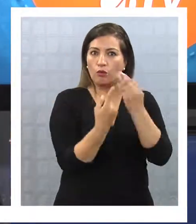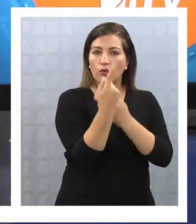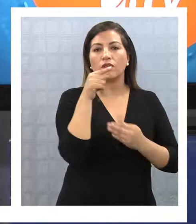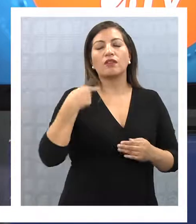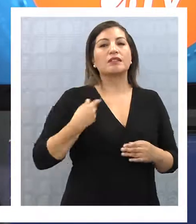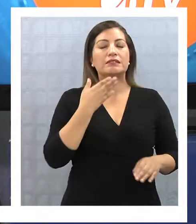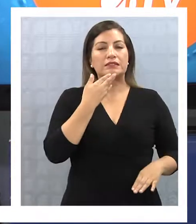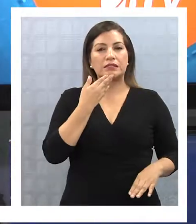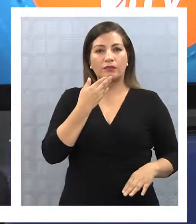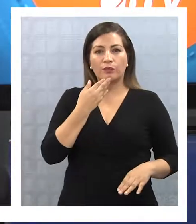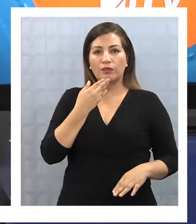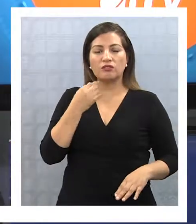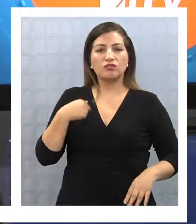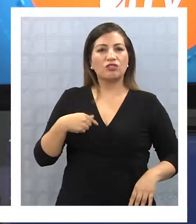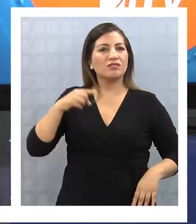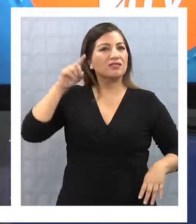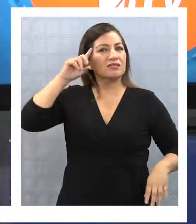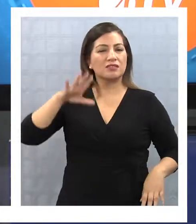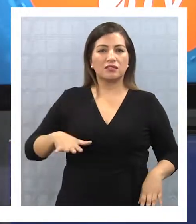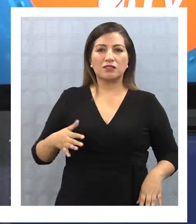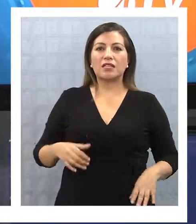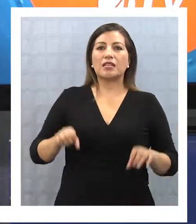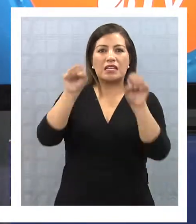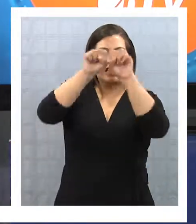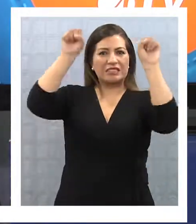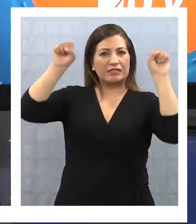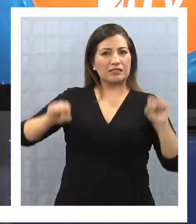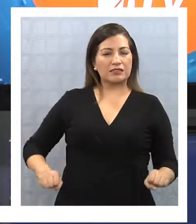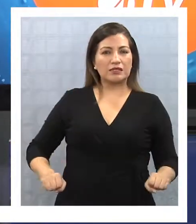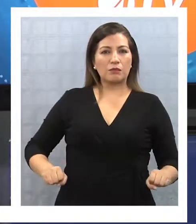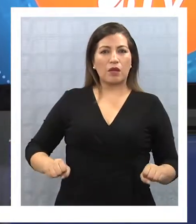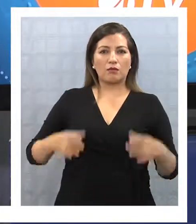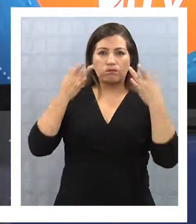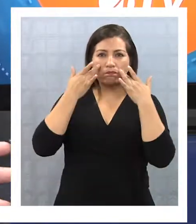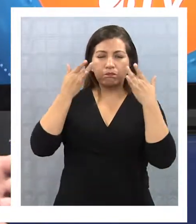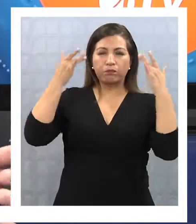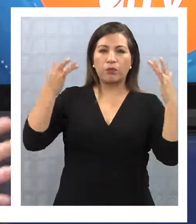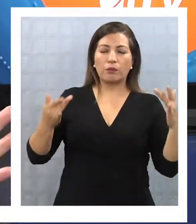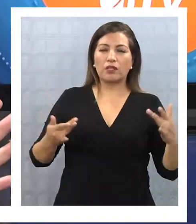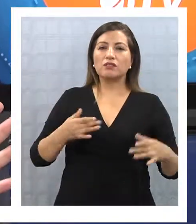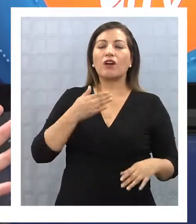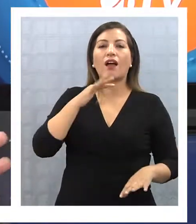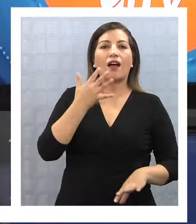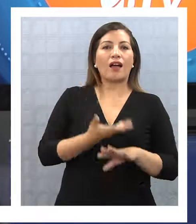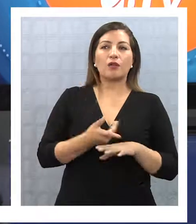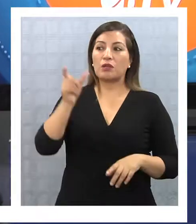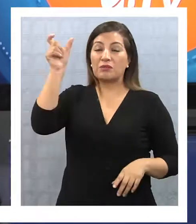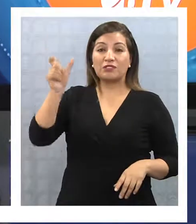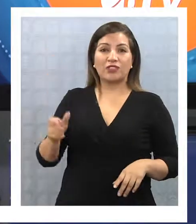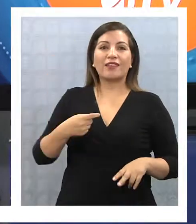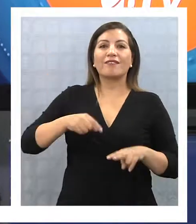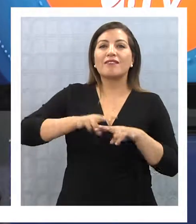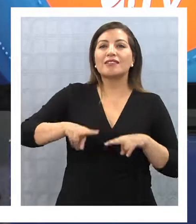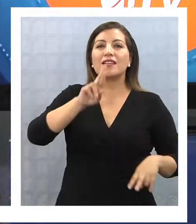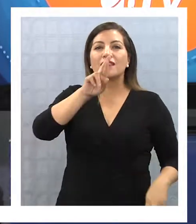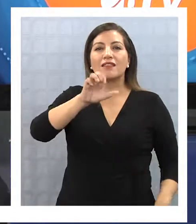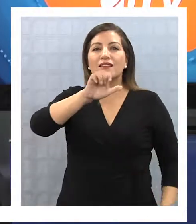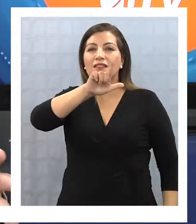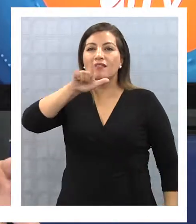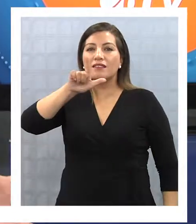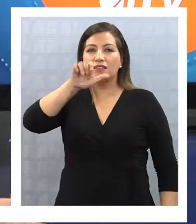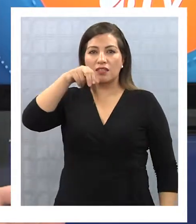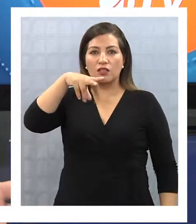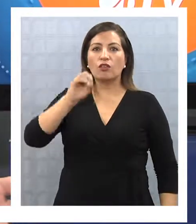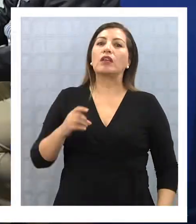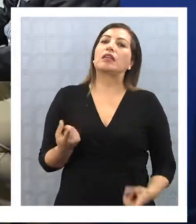también entiendo que ingresó ya dentro del sistema de evaluación de impacto ambiental un proyecto de relleno de un titular privado. En consecuencia, si bien se